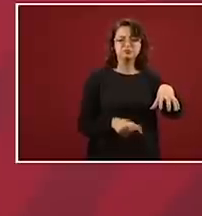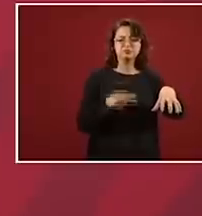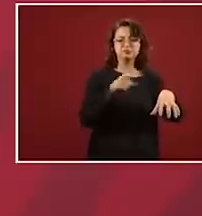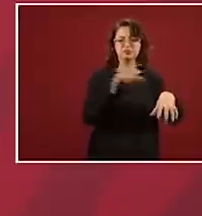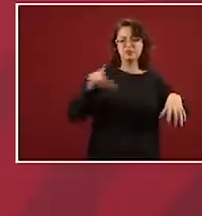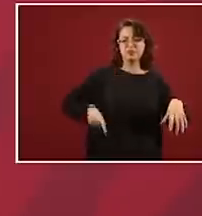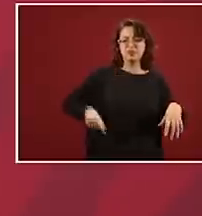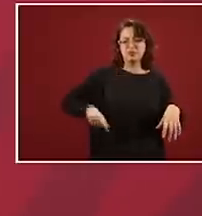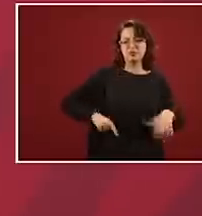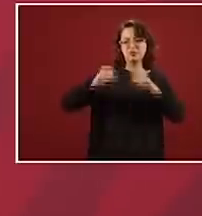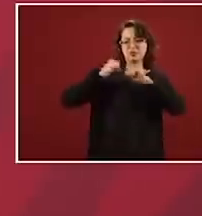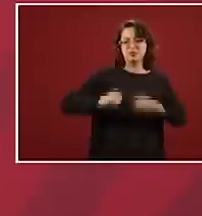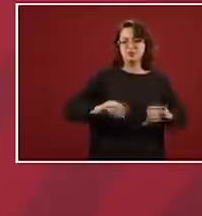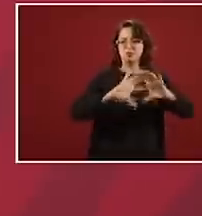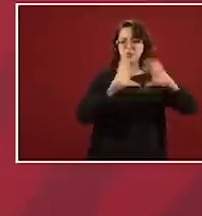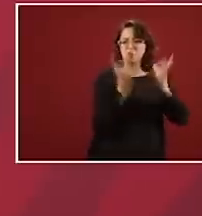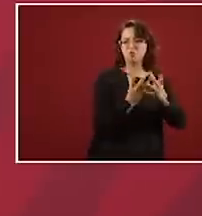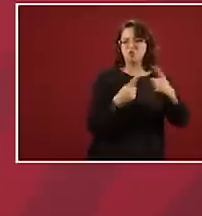gobernantes,